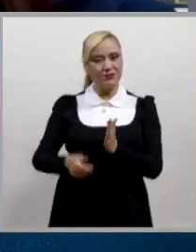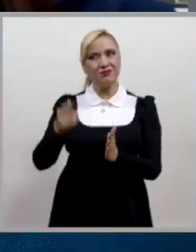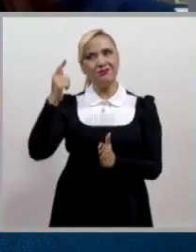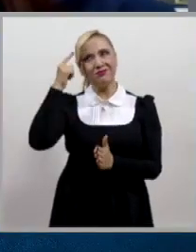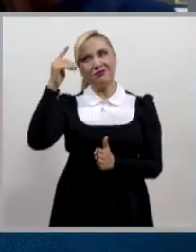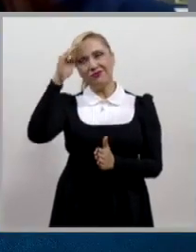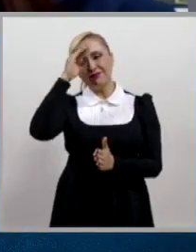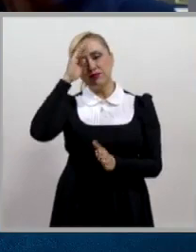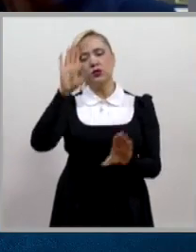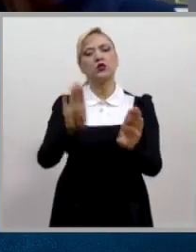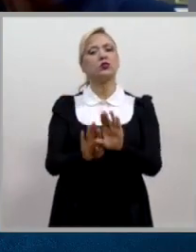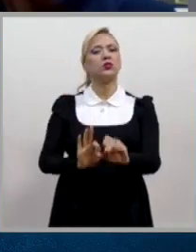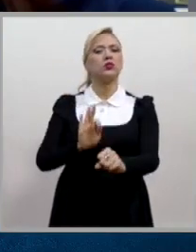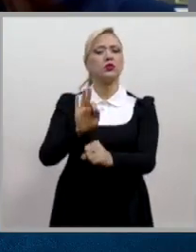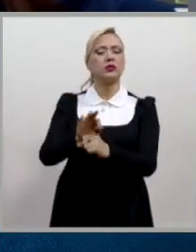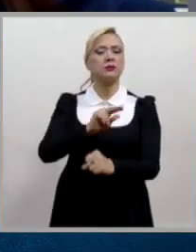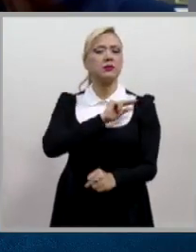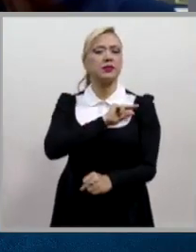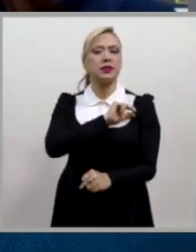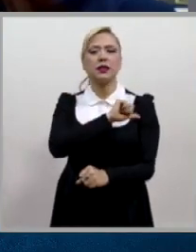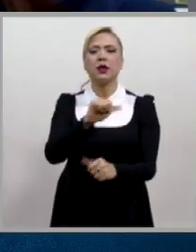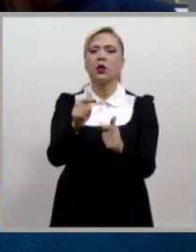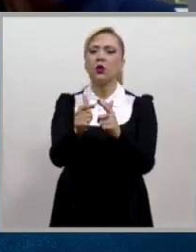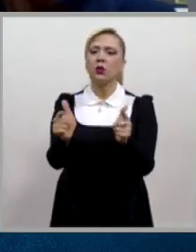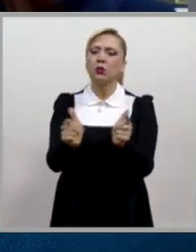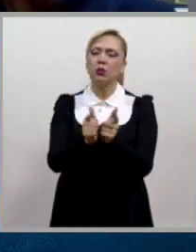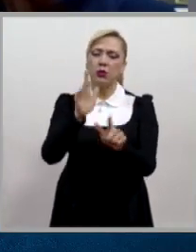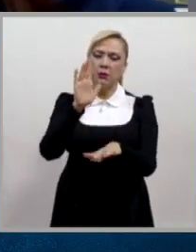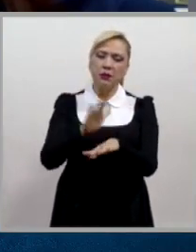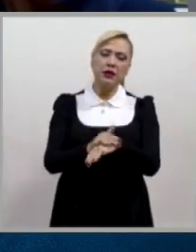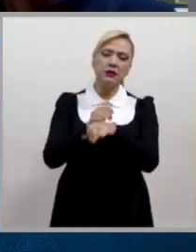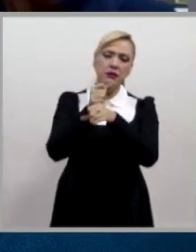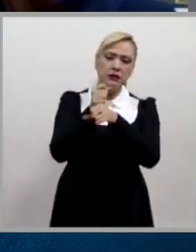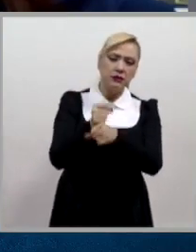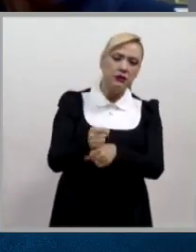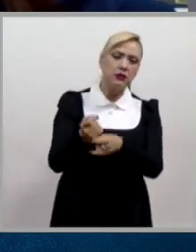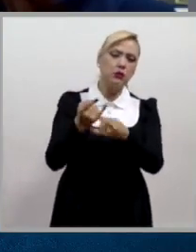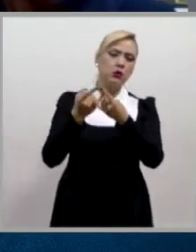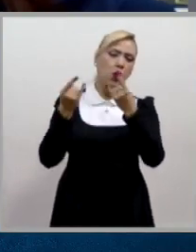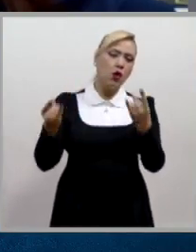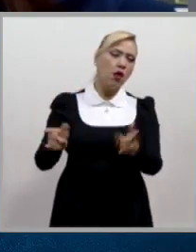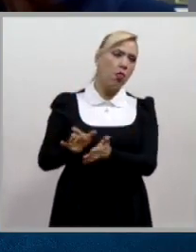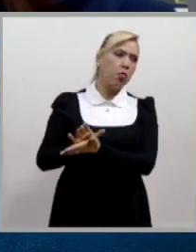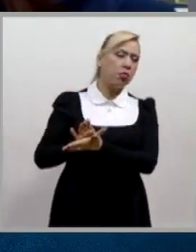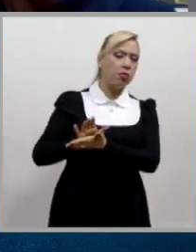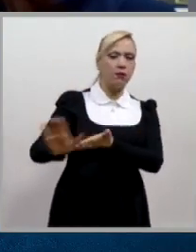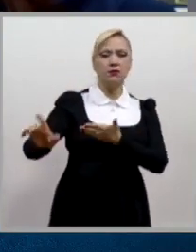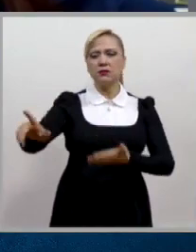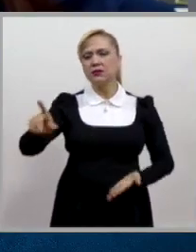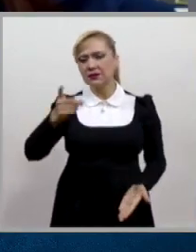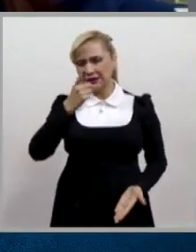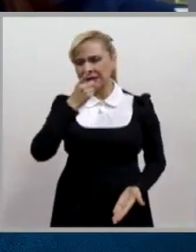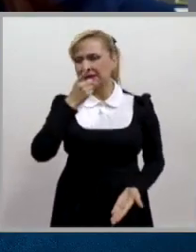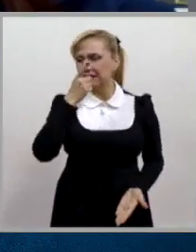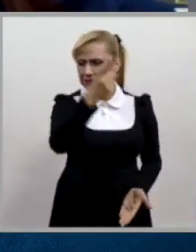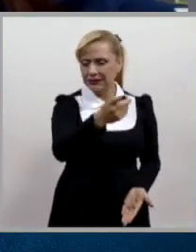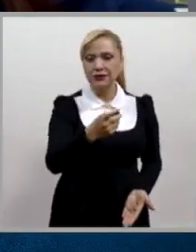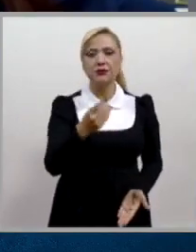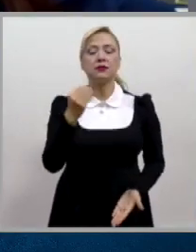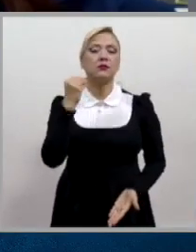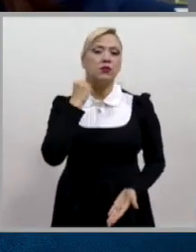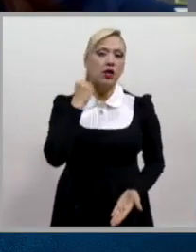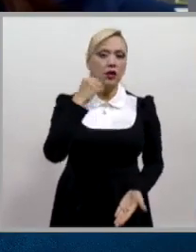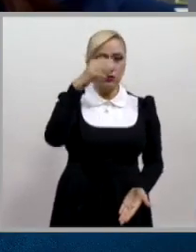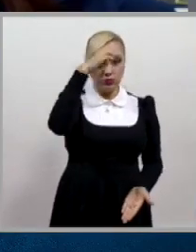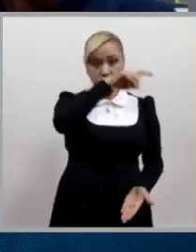es la protección especial de los grupos en condiciones de vulnerabilidad. Recuérdanos al auditorio, abogadas y abogados,